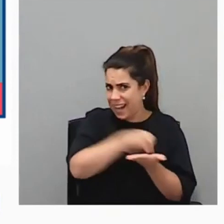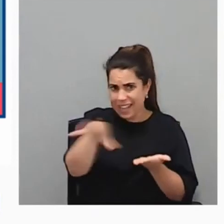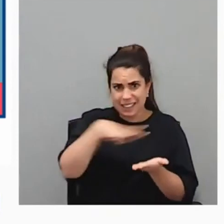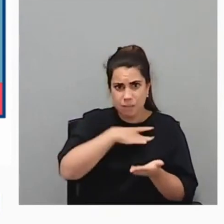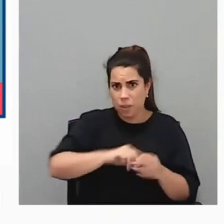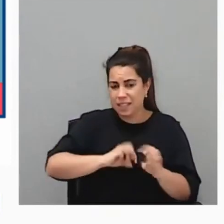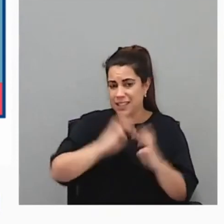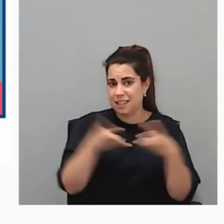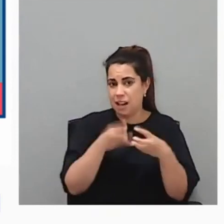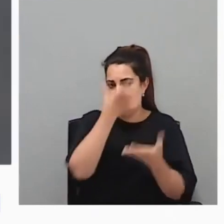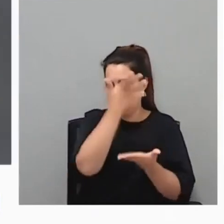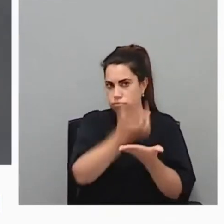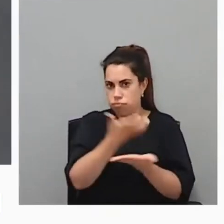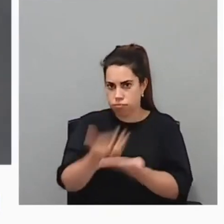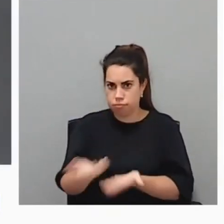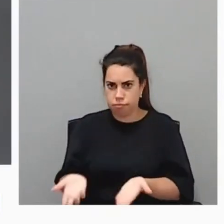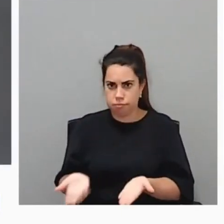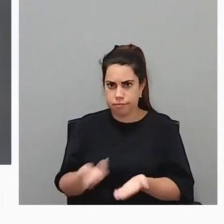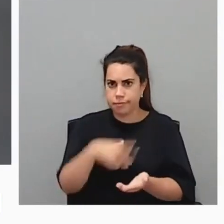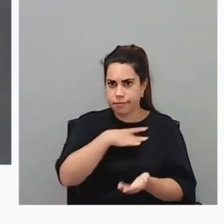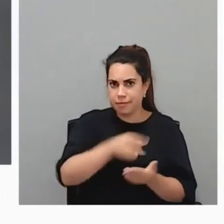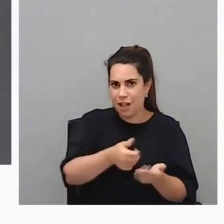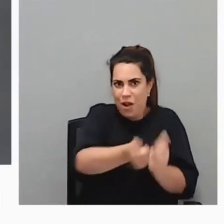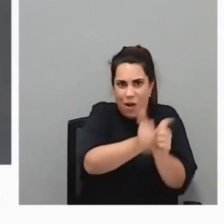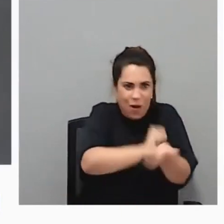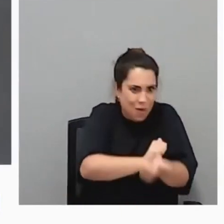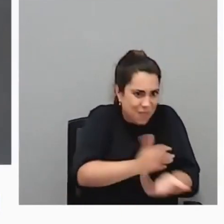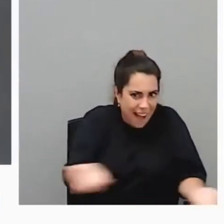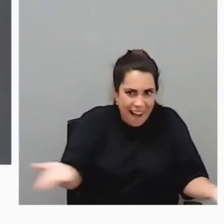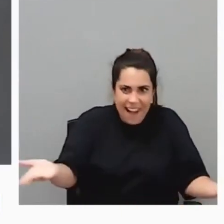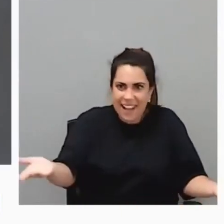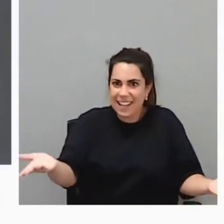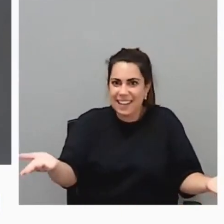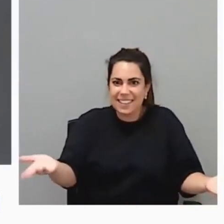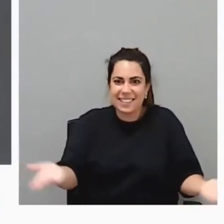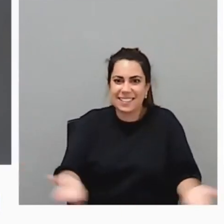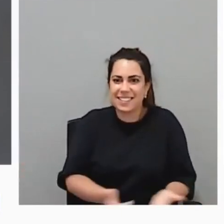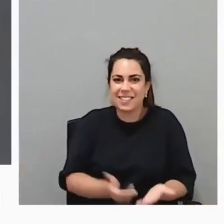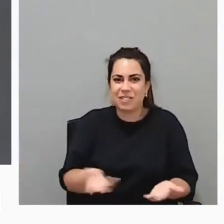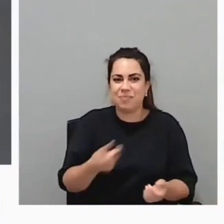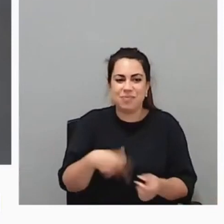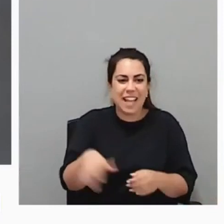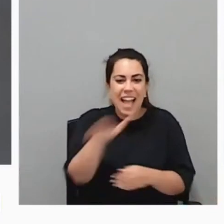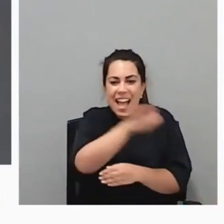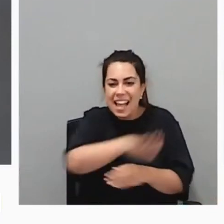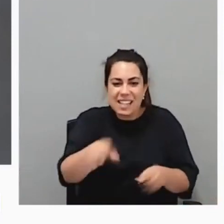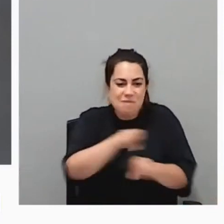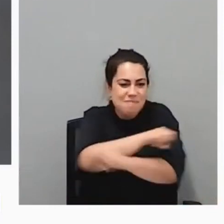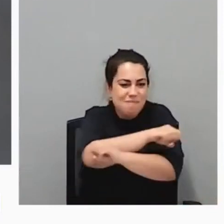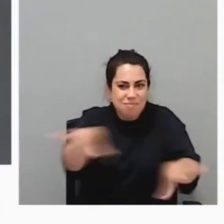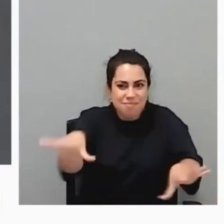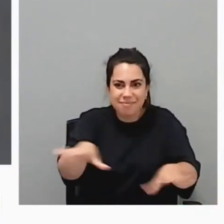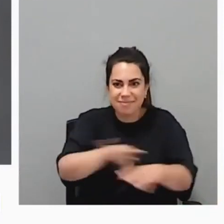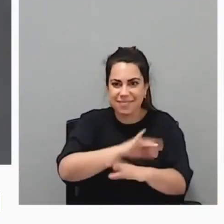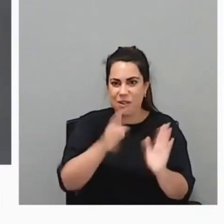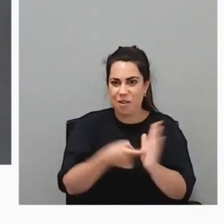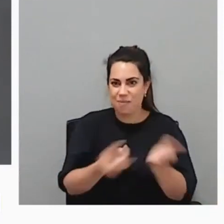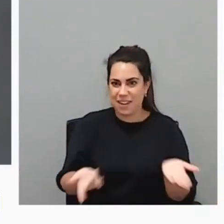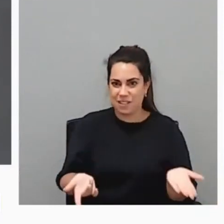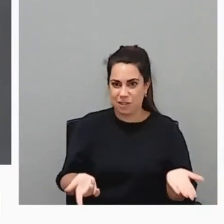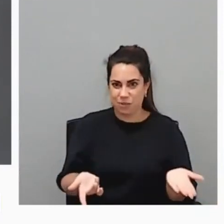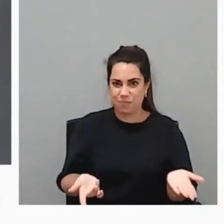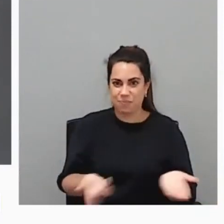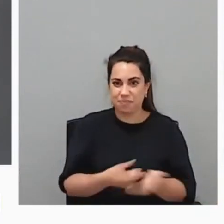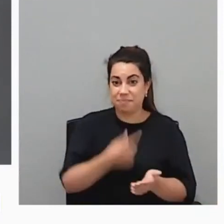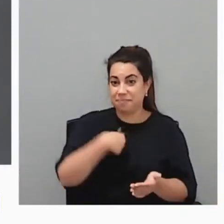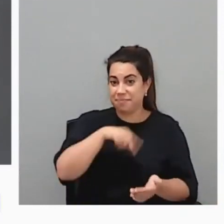decía Mercedes, copiadlos, haced que lleguen a todos los niños y las niñas. A nosotros es lo que mejor nos ha funcionado. A